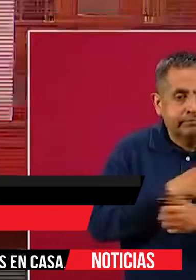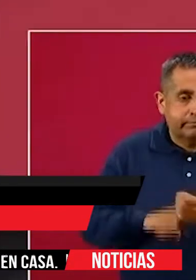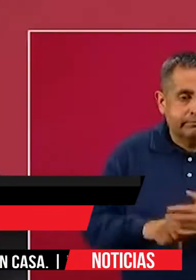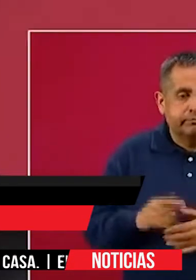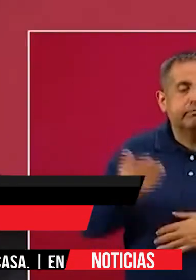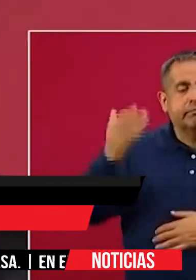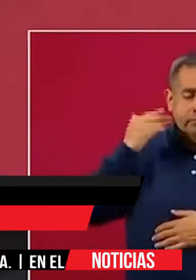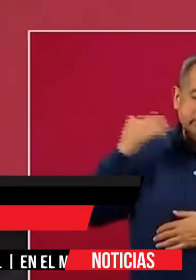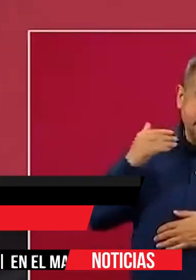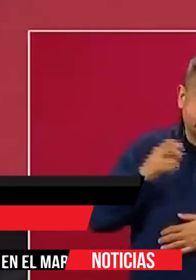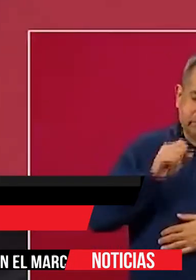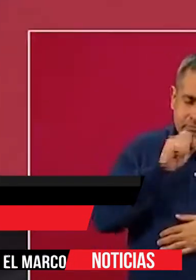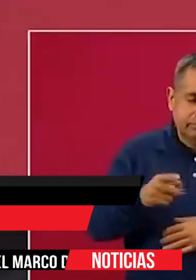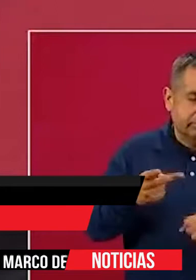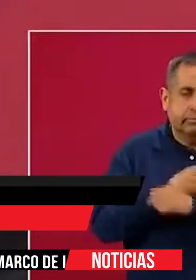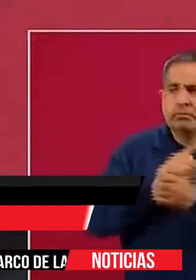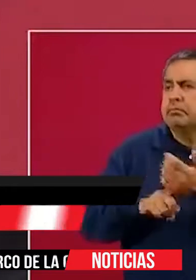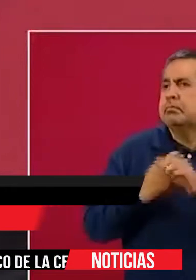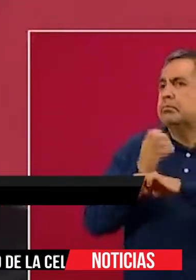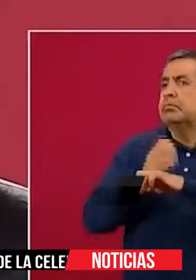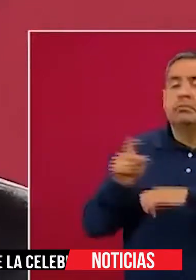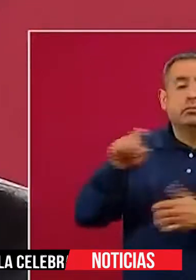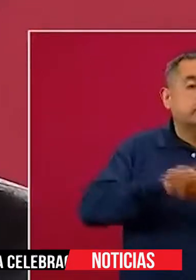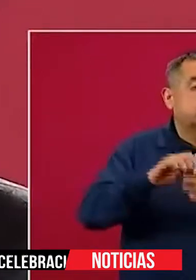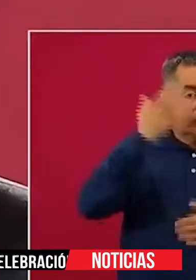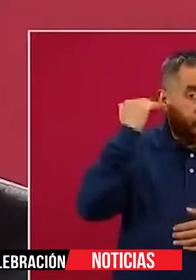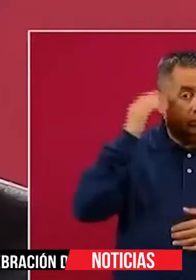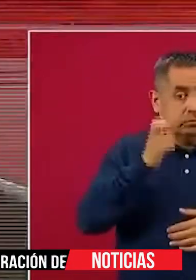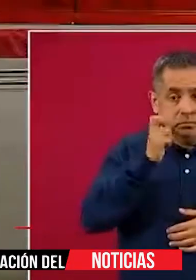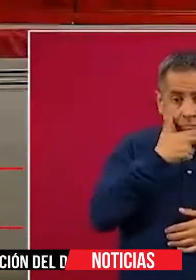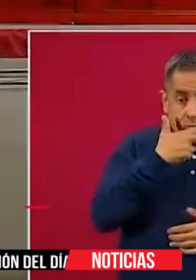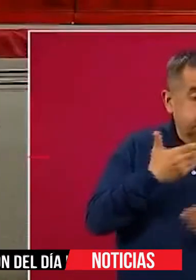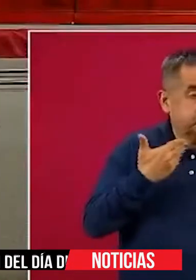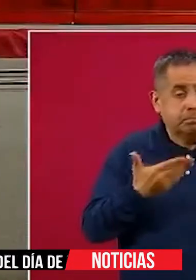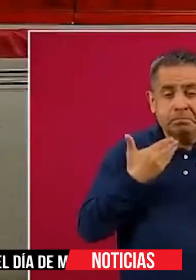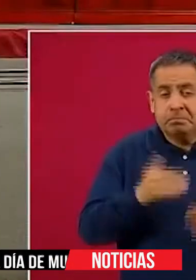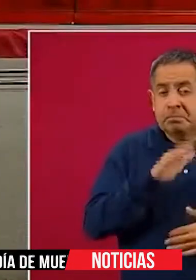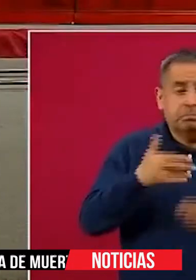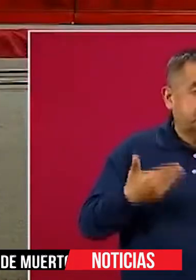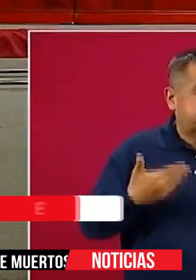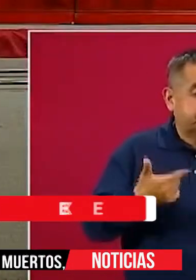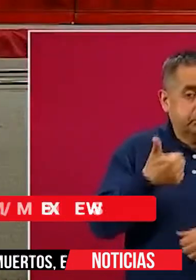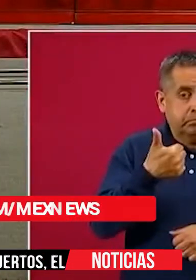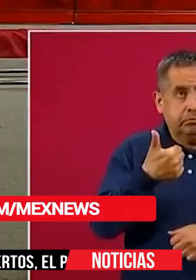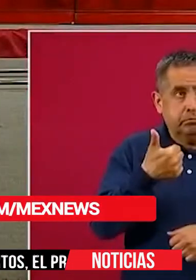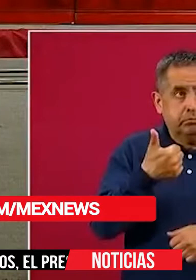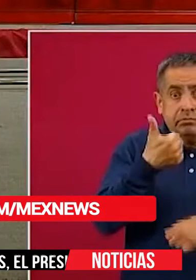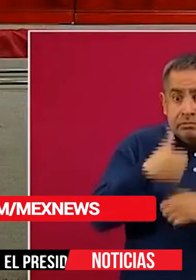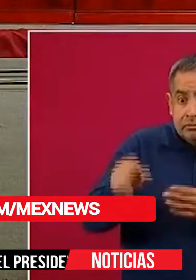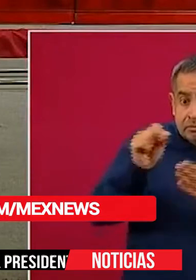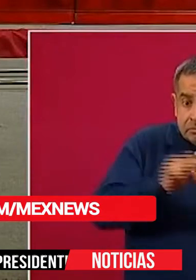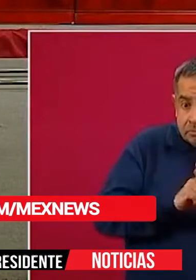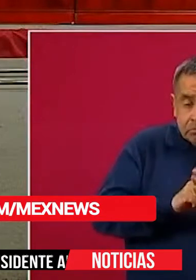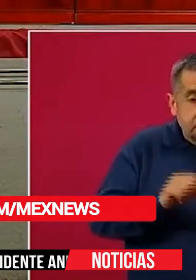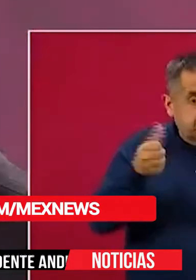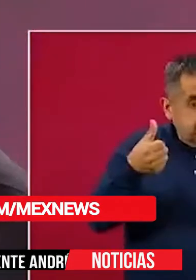documentos oficiales, como lo es el certificado de defunción. Enfatizó que es una idea perversa creer que el gobierno quiere ocultar los decesos